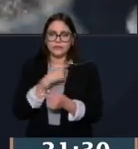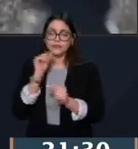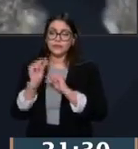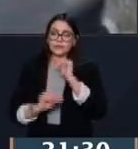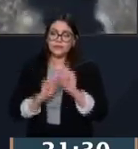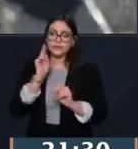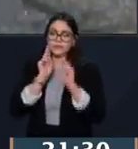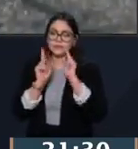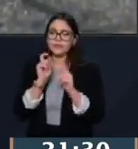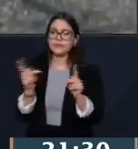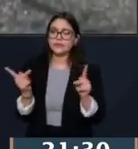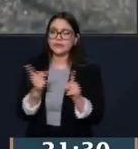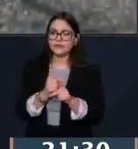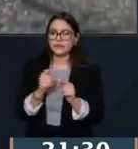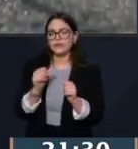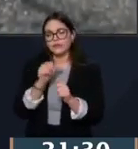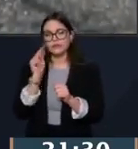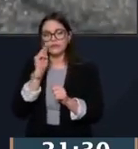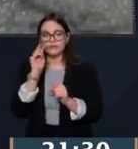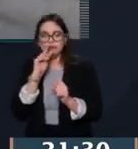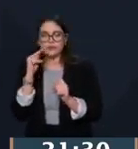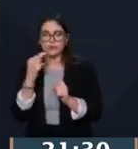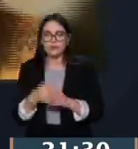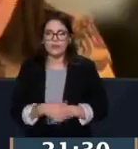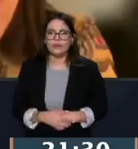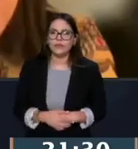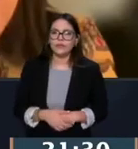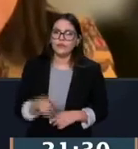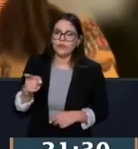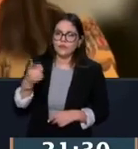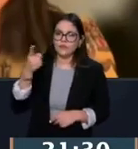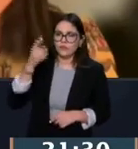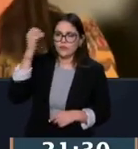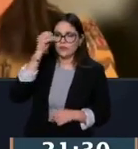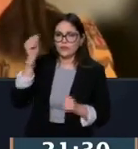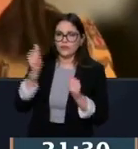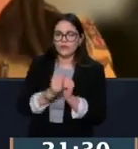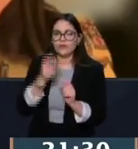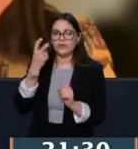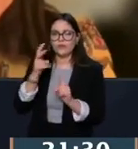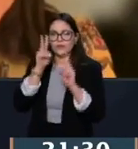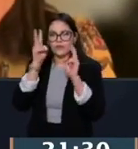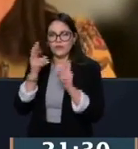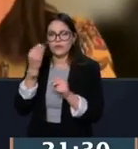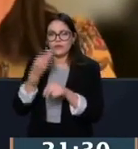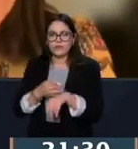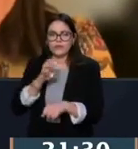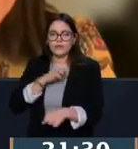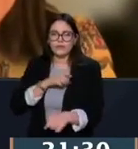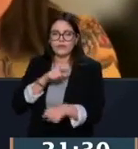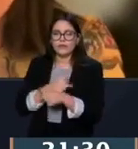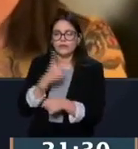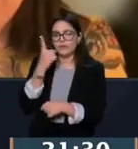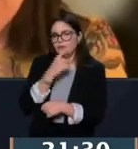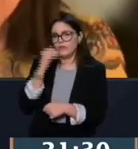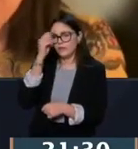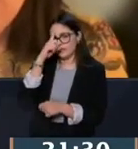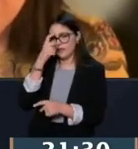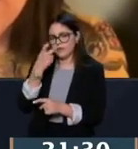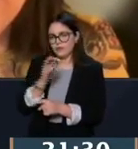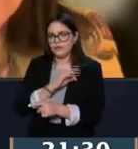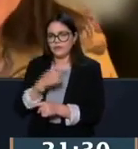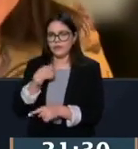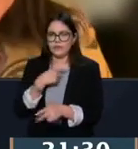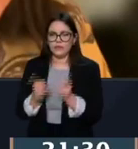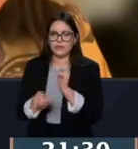también en otro nivel. ¿Qué es lo que observas en este aspecto en particular, Leticia? A eso platícanos un